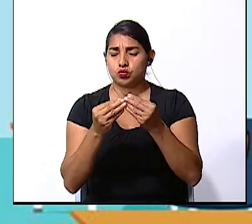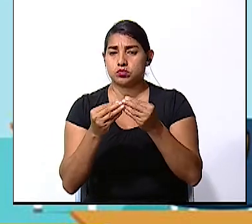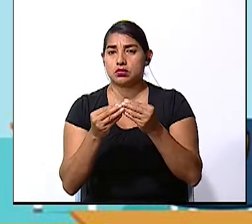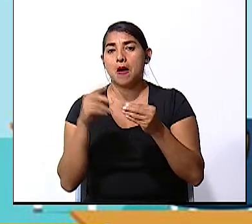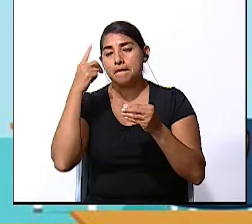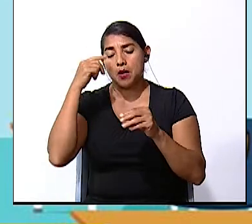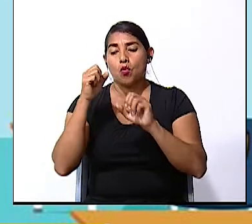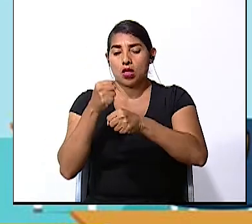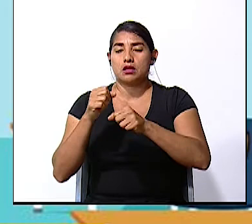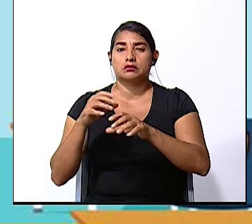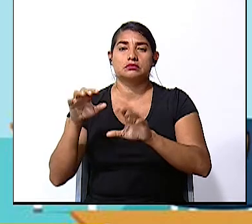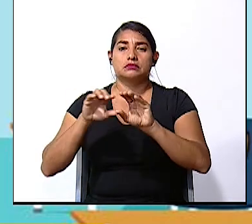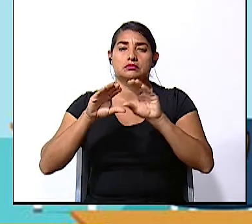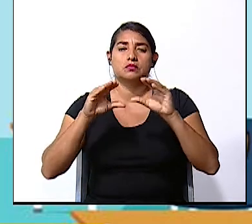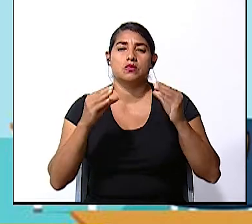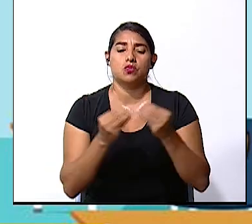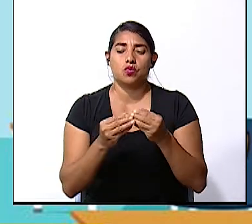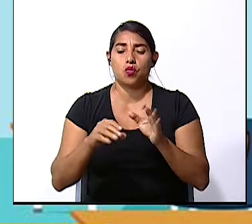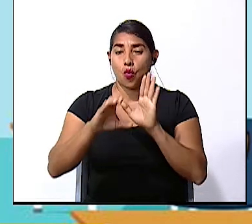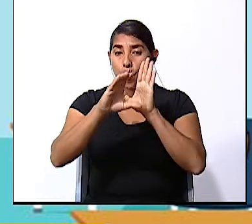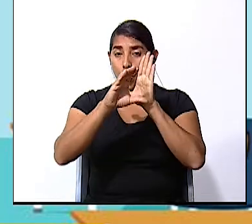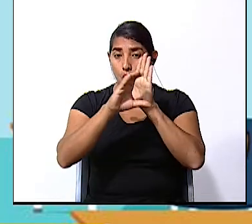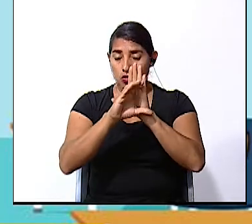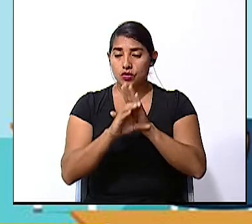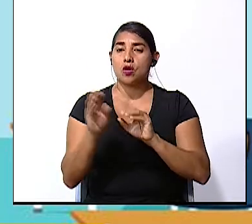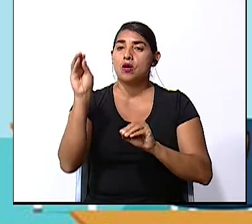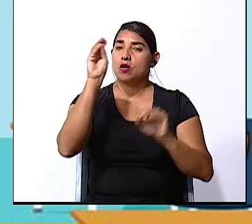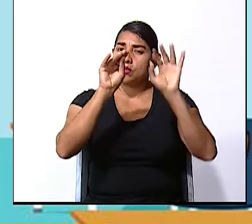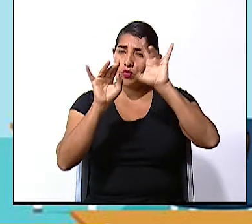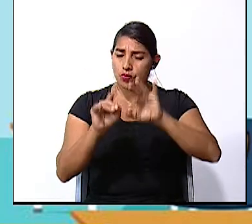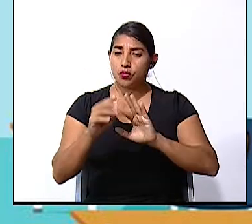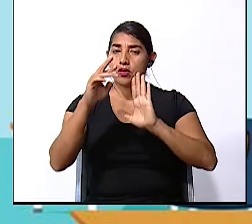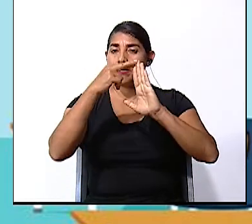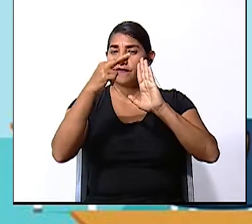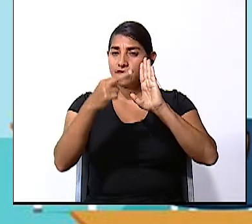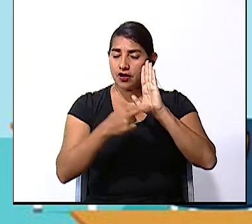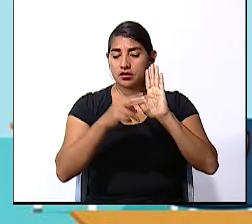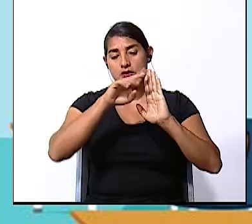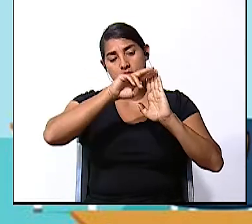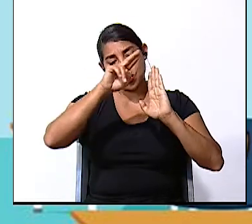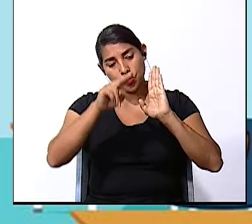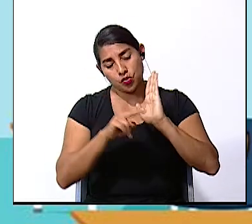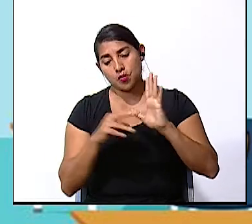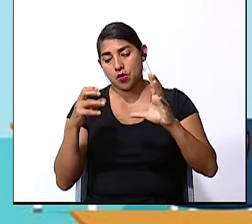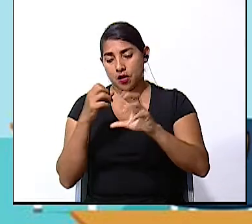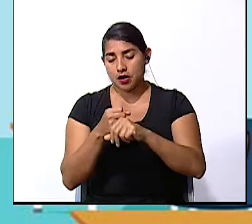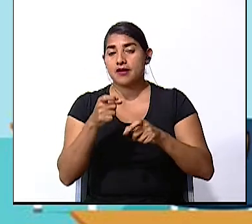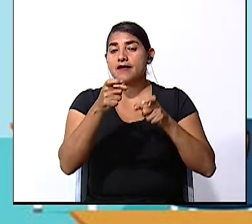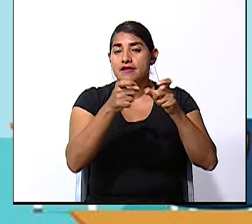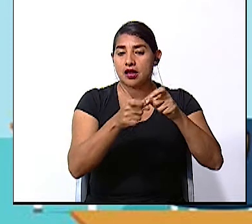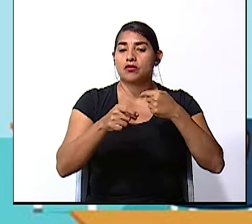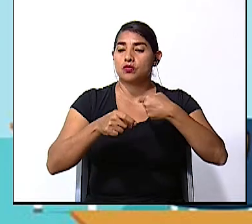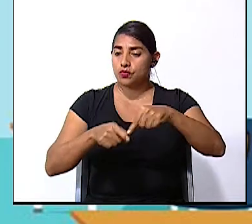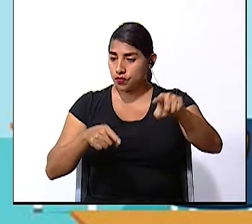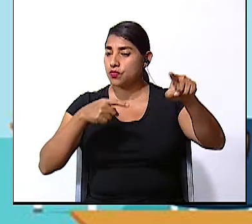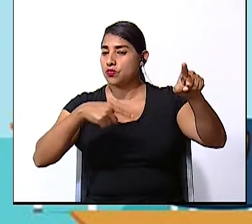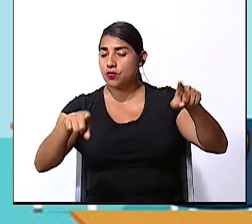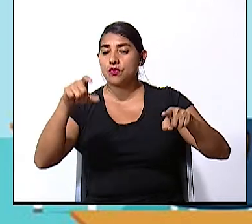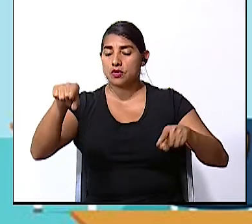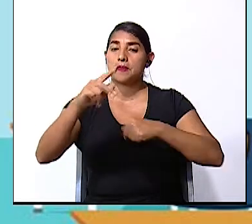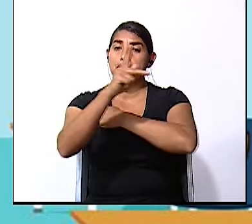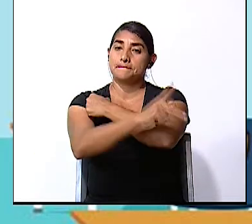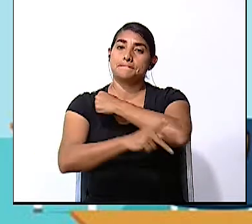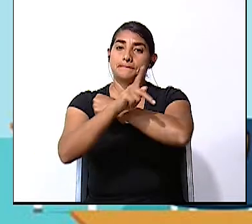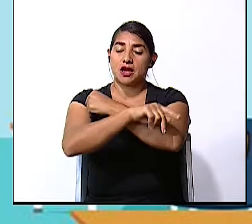poder formar una constitución donde se establecerían las leyes que iban a regir en el país